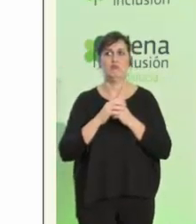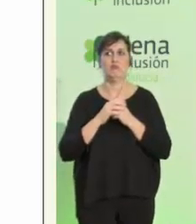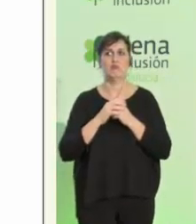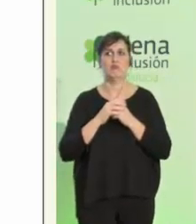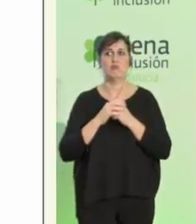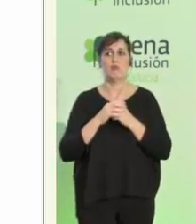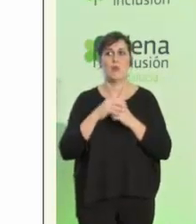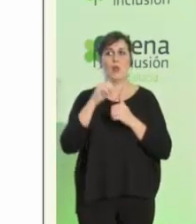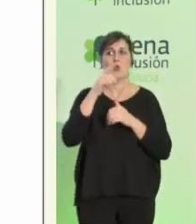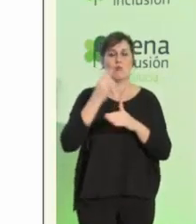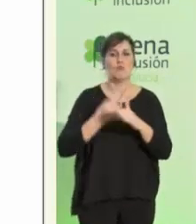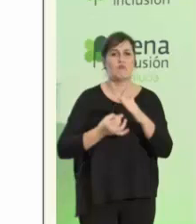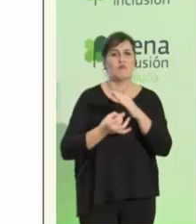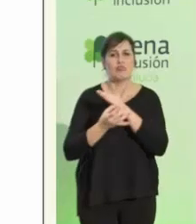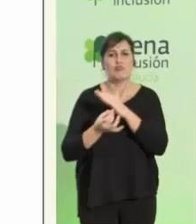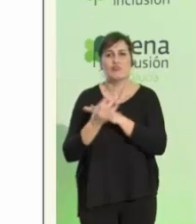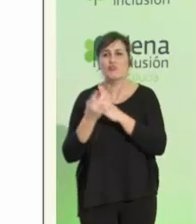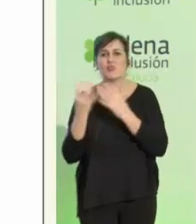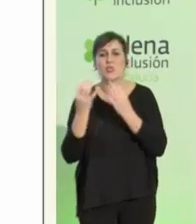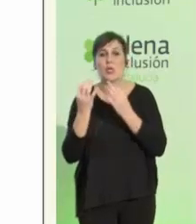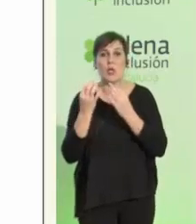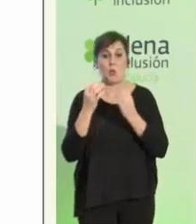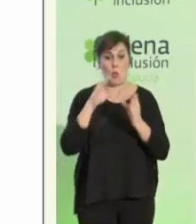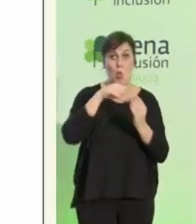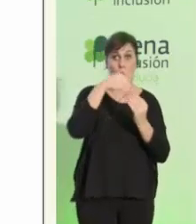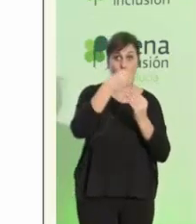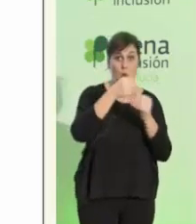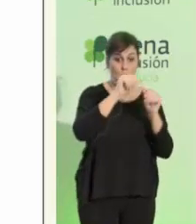y ha creado, ha formulado